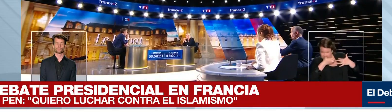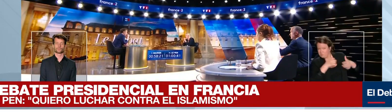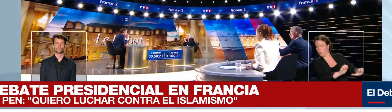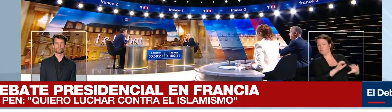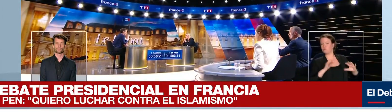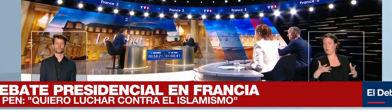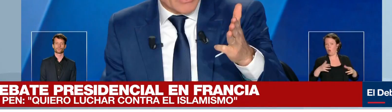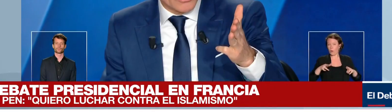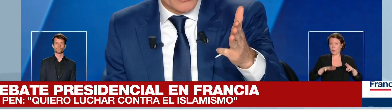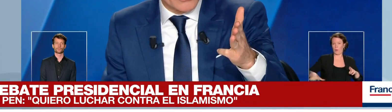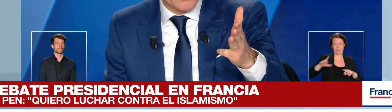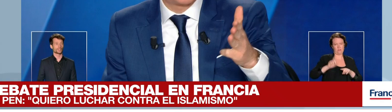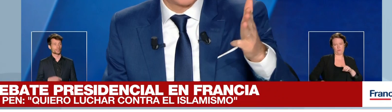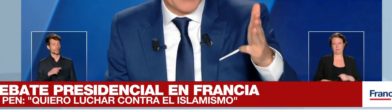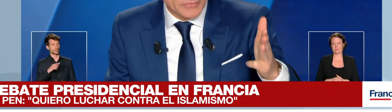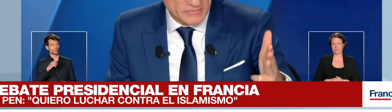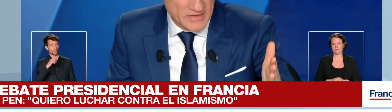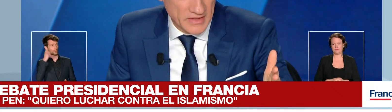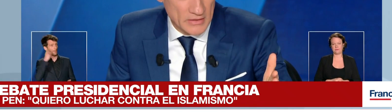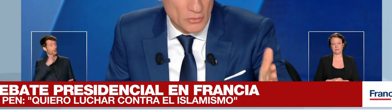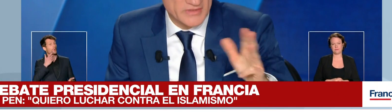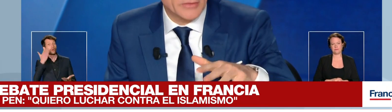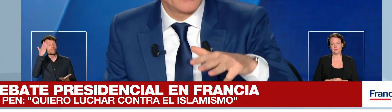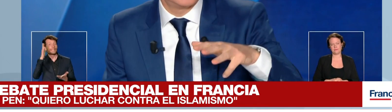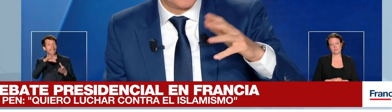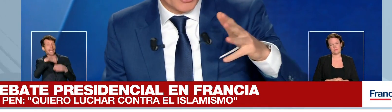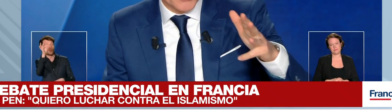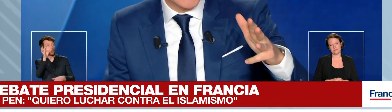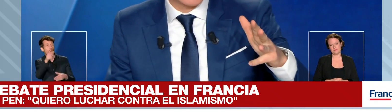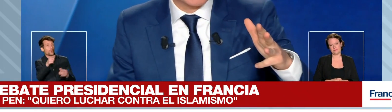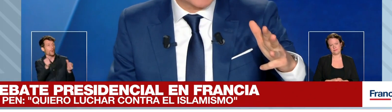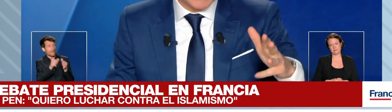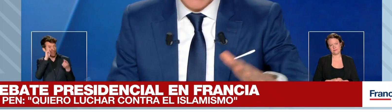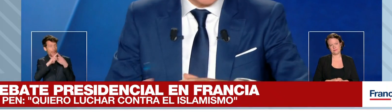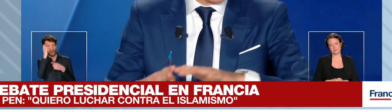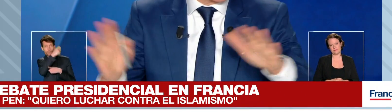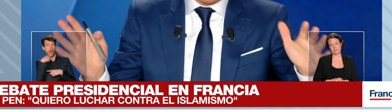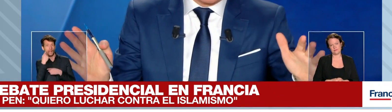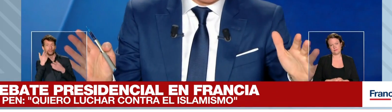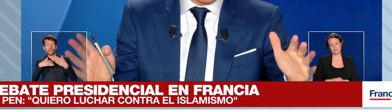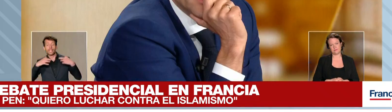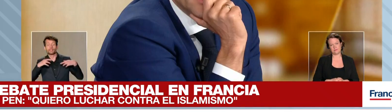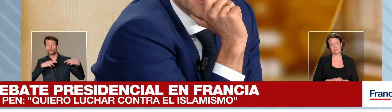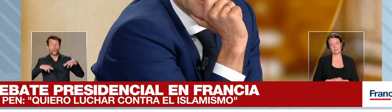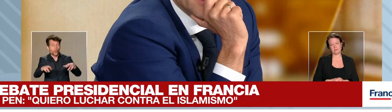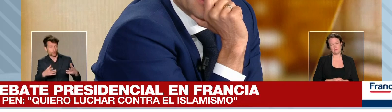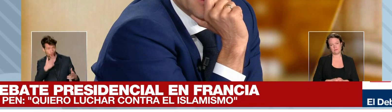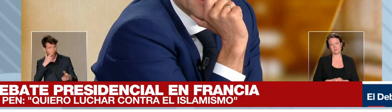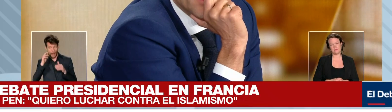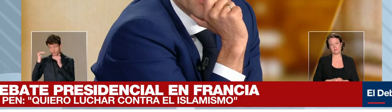que prohibir el uso del velo en el espacio público. Señor Macron, ¿qué haría usted si es reelecto con respecto al porte del velo islámico en el espacio